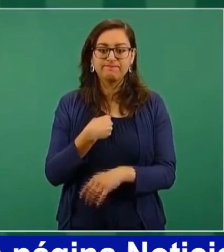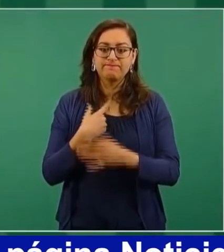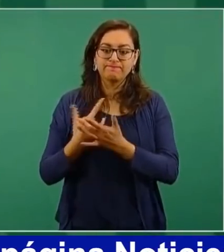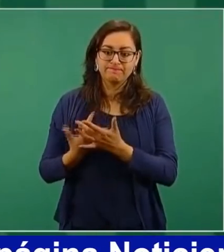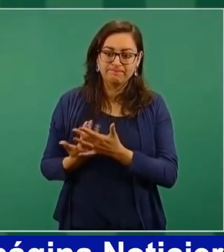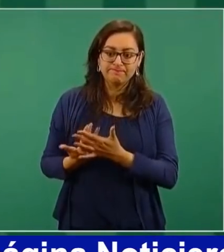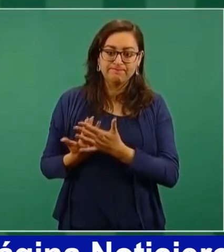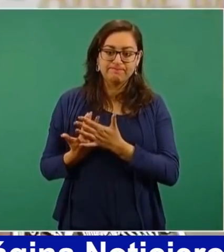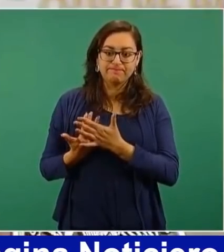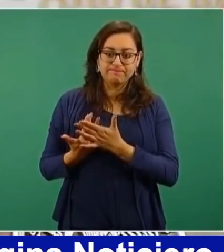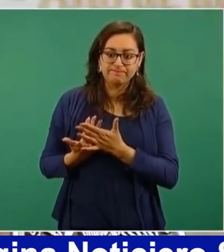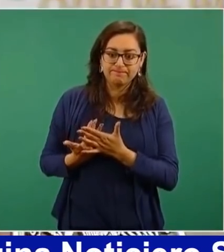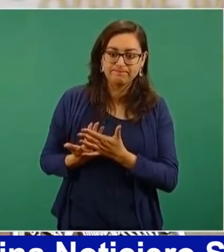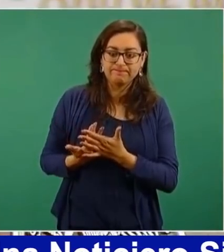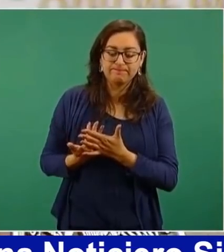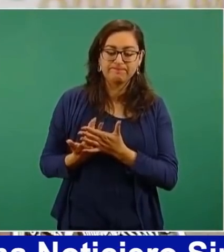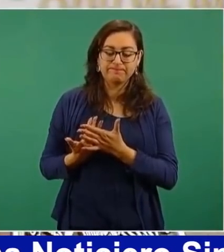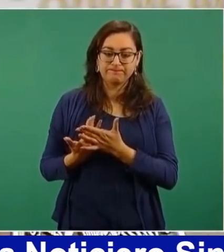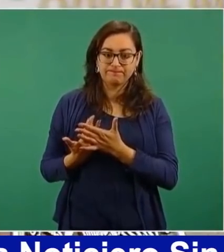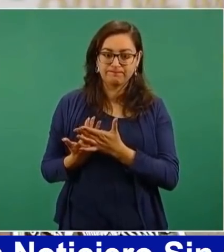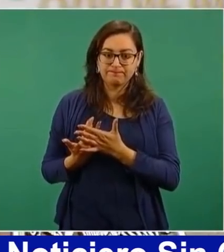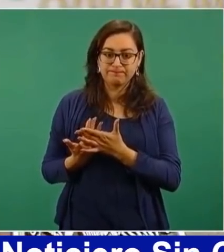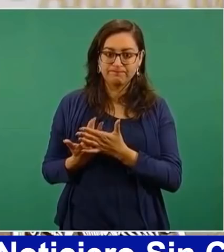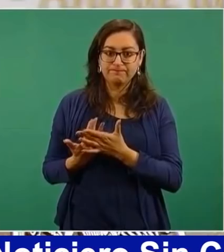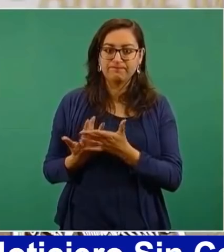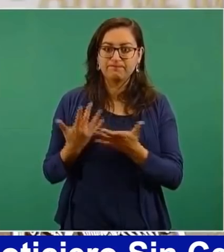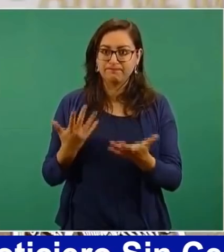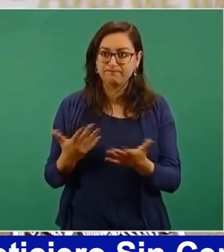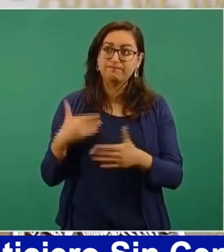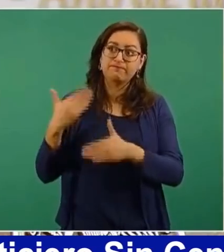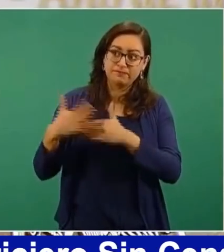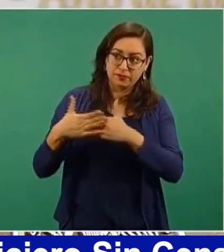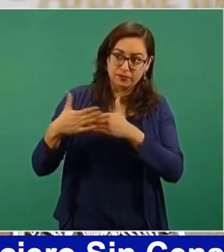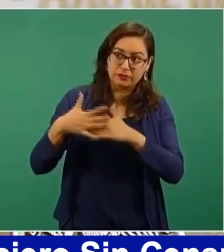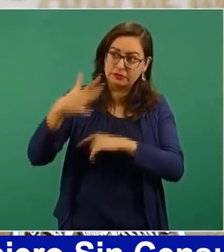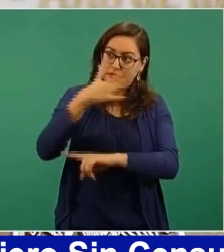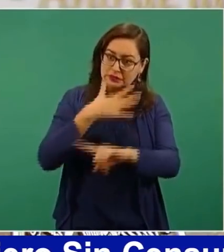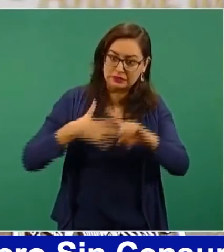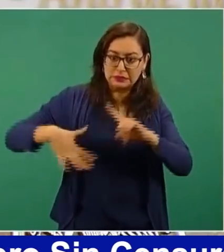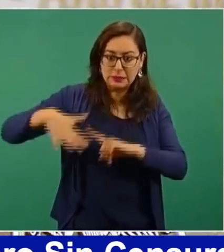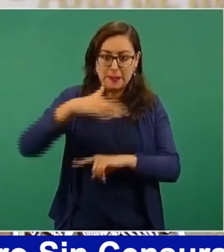esperando a que tengamos condiciones.